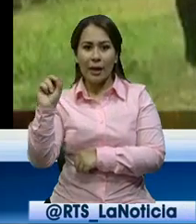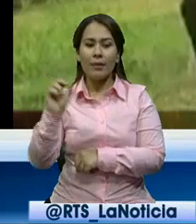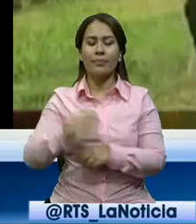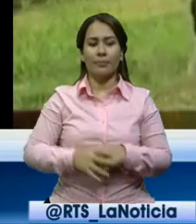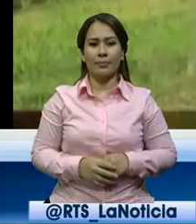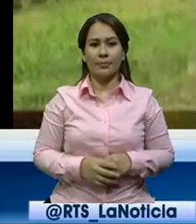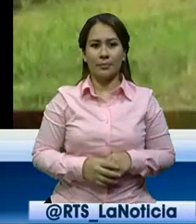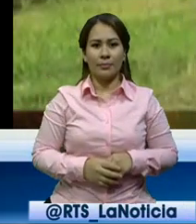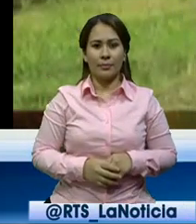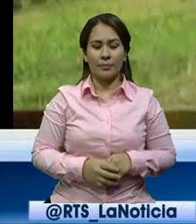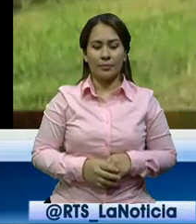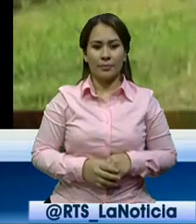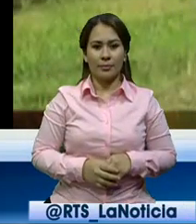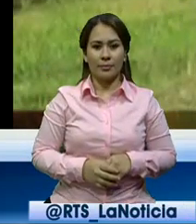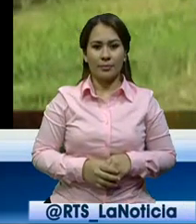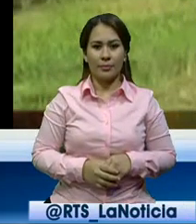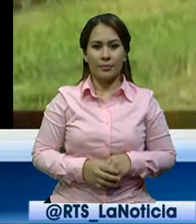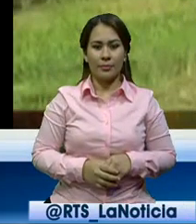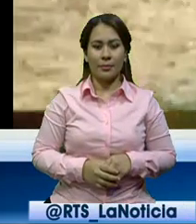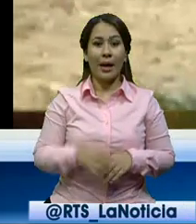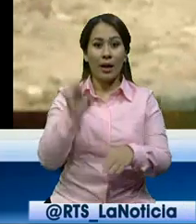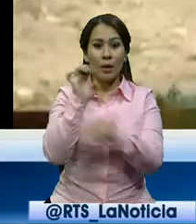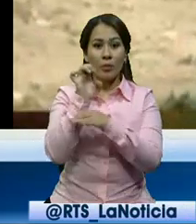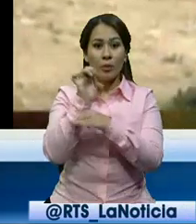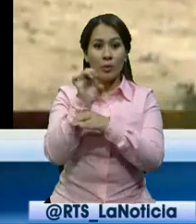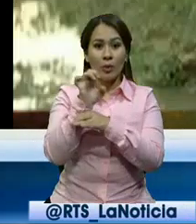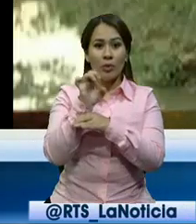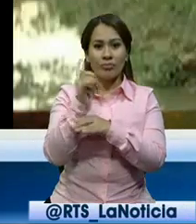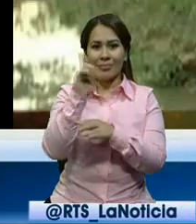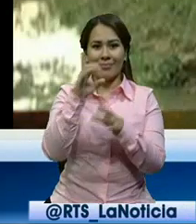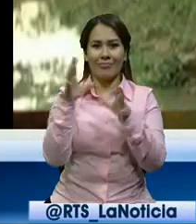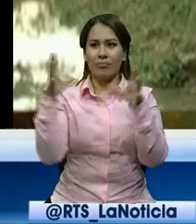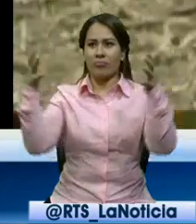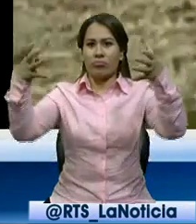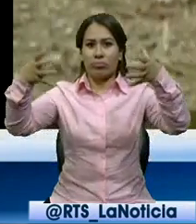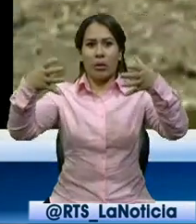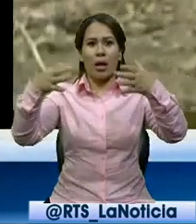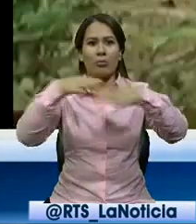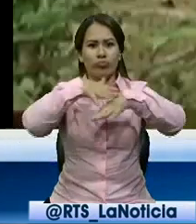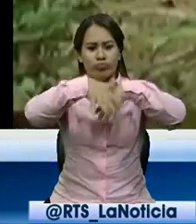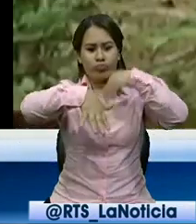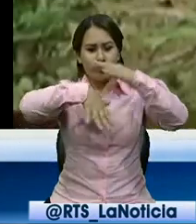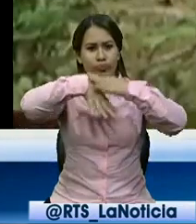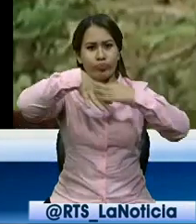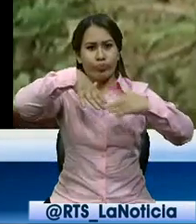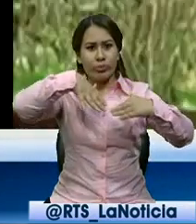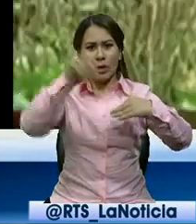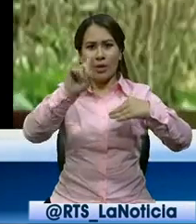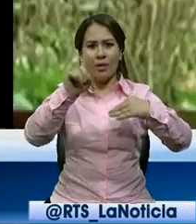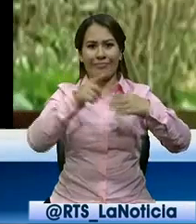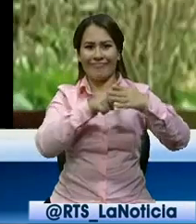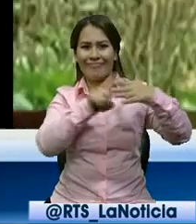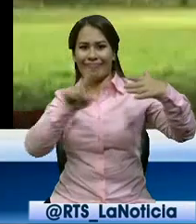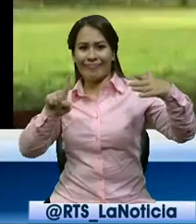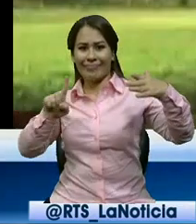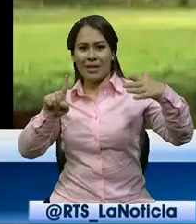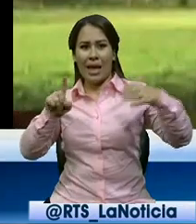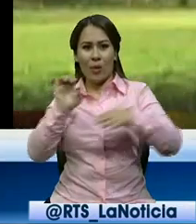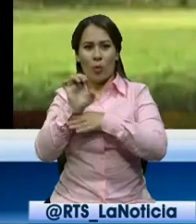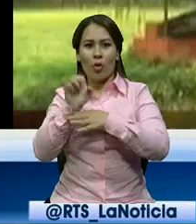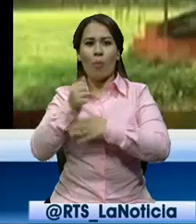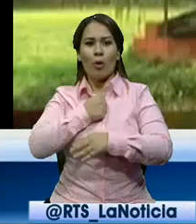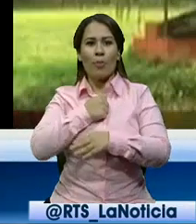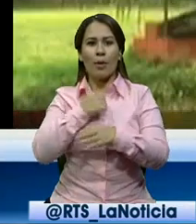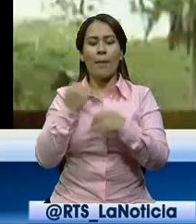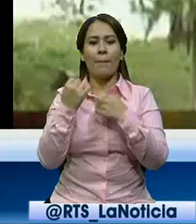1830, en que el Ecuador dejó de pertenecer a la Gran Colombia y pasó a formar parte ya como